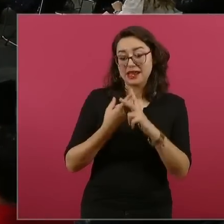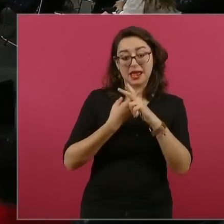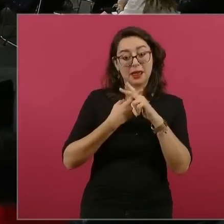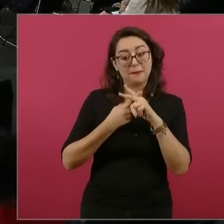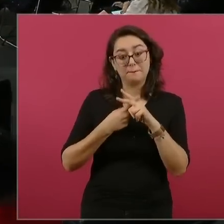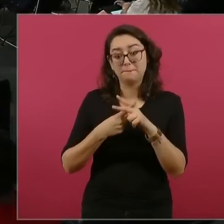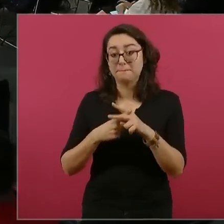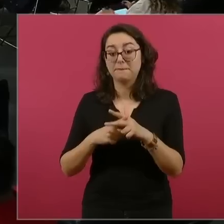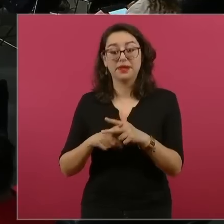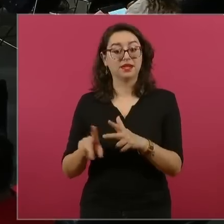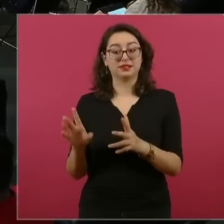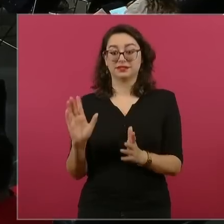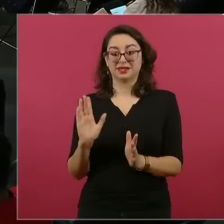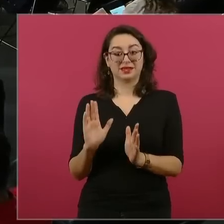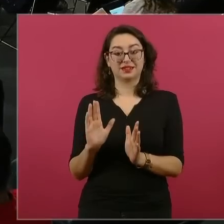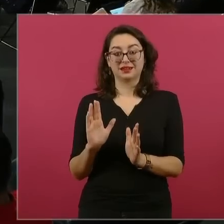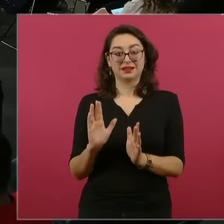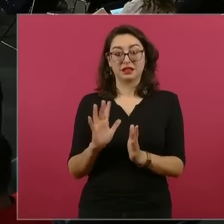no